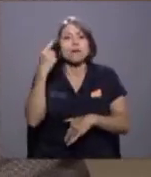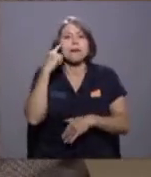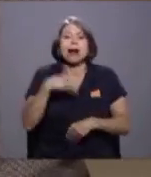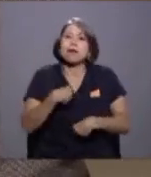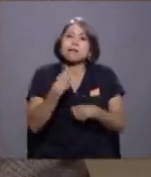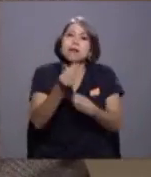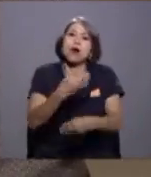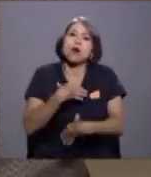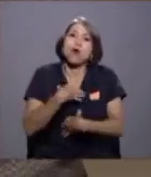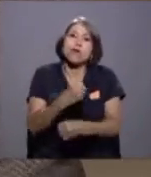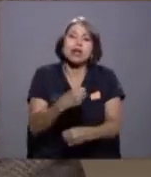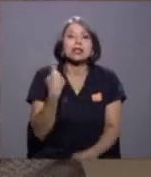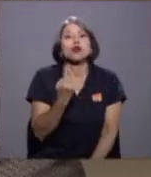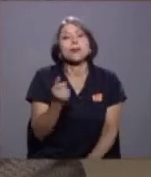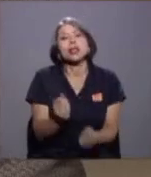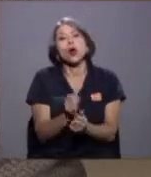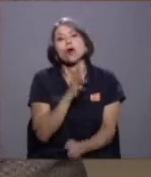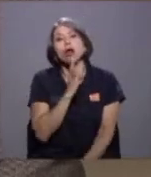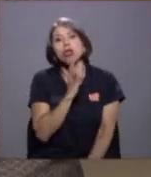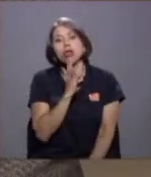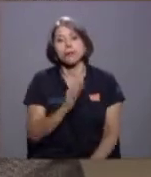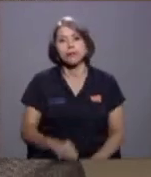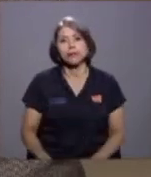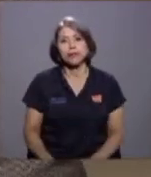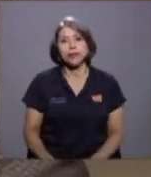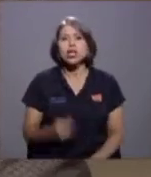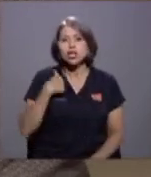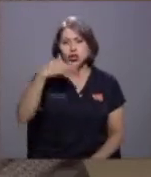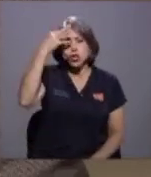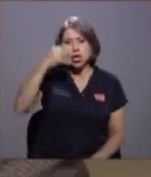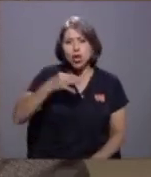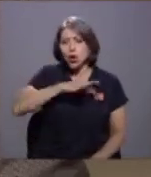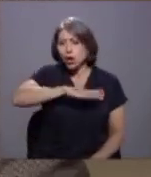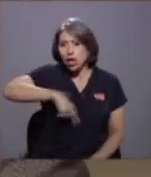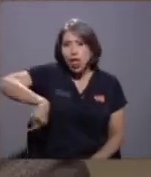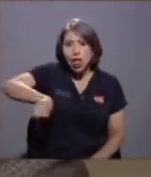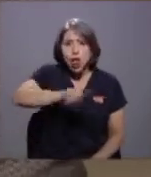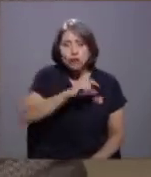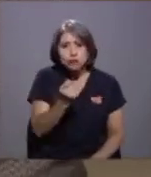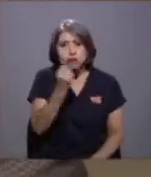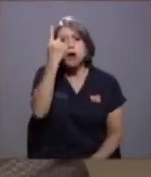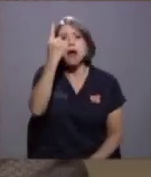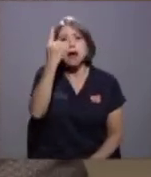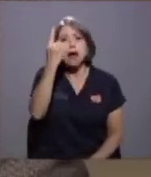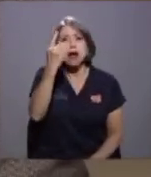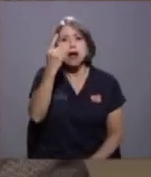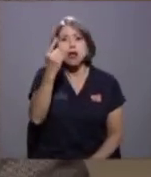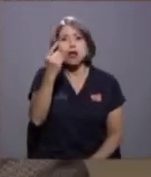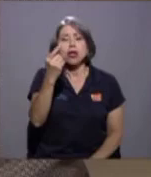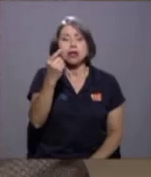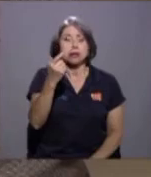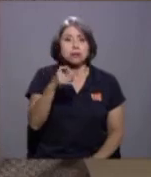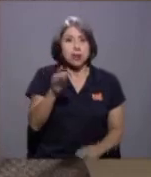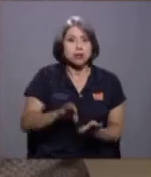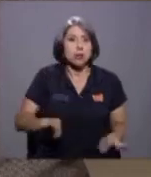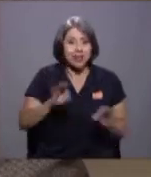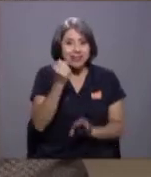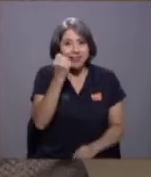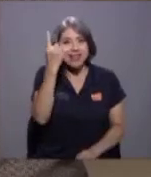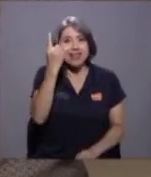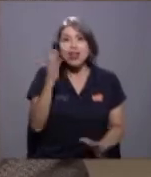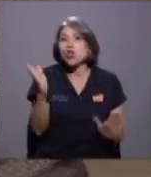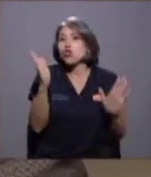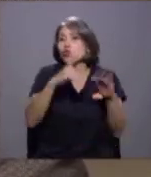declaraciones. Y ciertamente hay medidas, a ver, yo creo que todos entendemos que no hay, y si no, es importante entenderlo, no existe